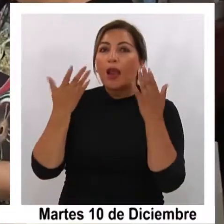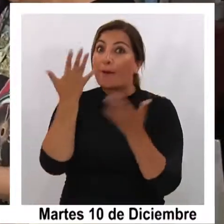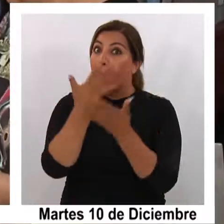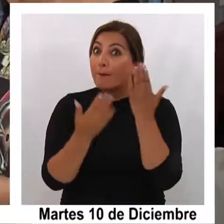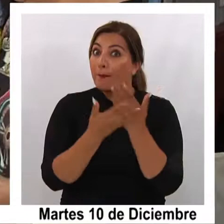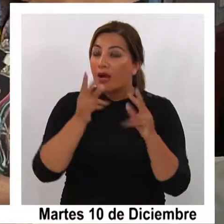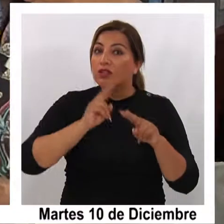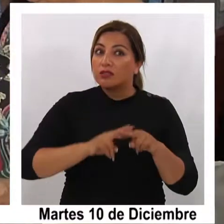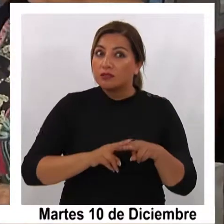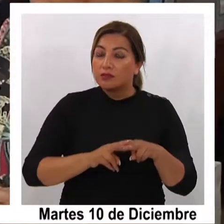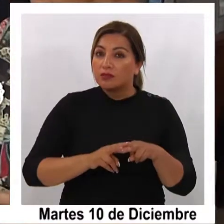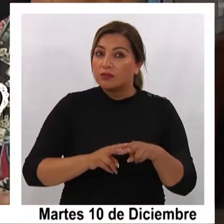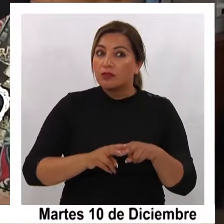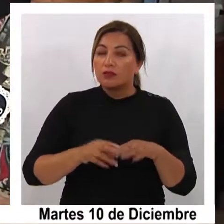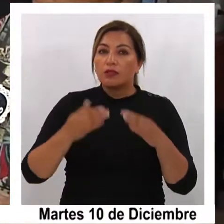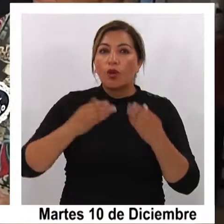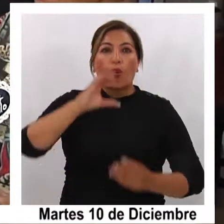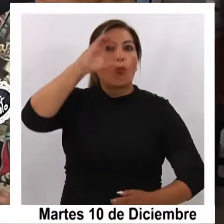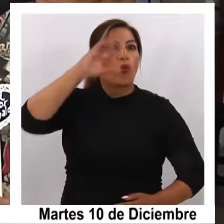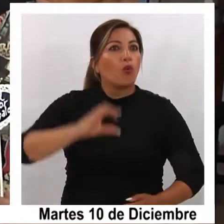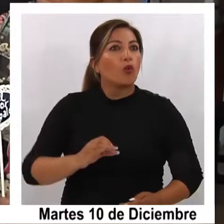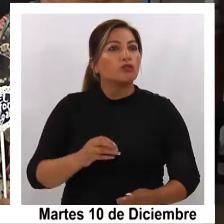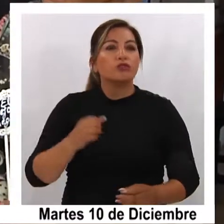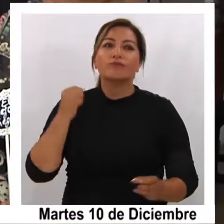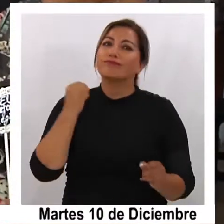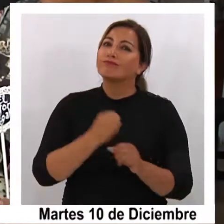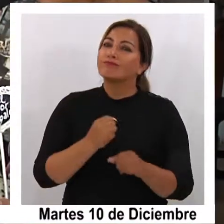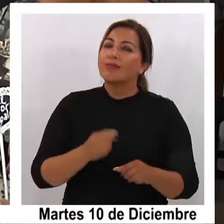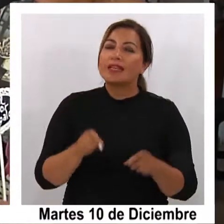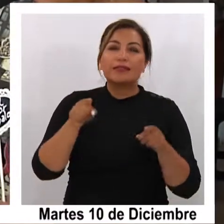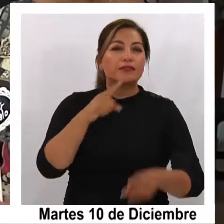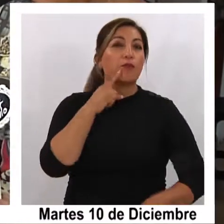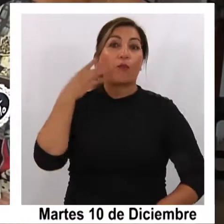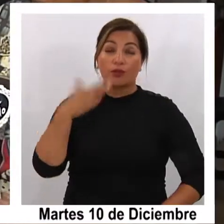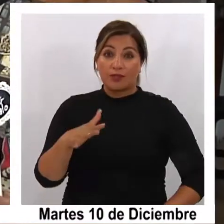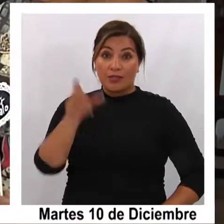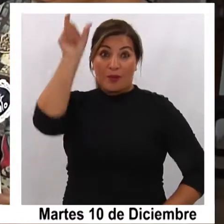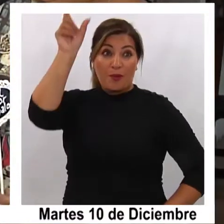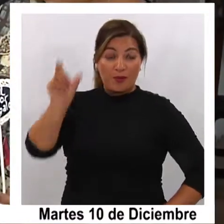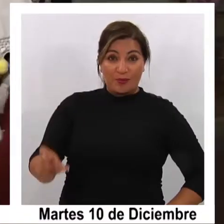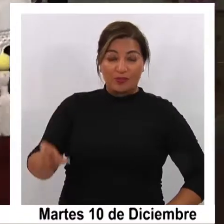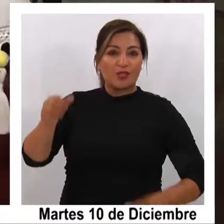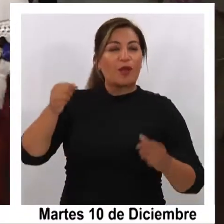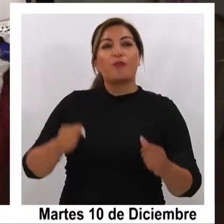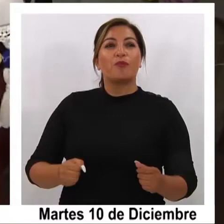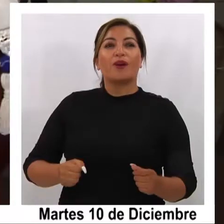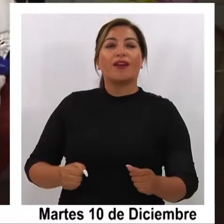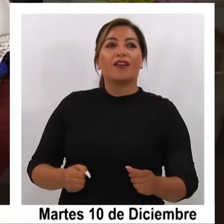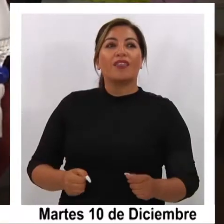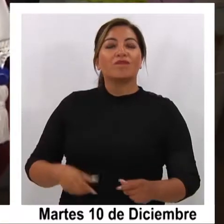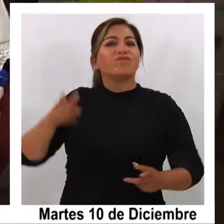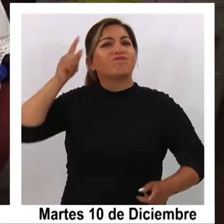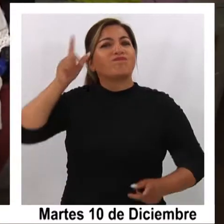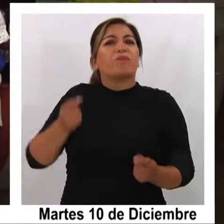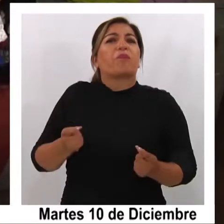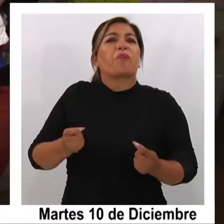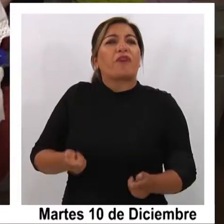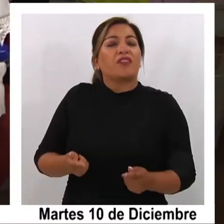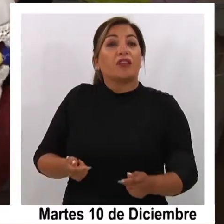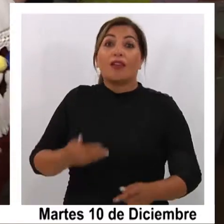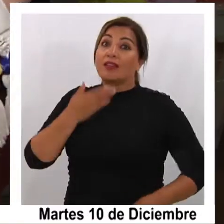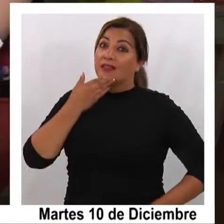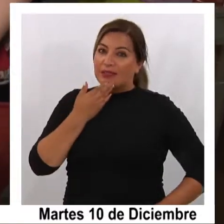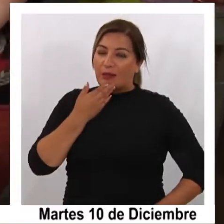Tal vez sea común regalar algo hecho a mano, pero obsequiar un curso de manualidades es invaluable porque la persona